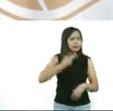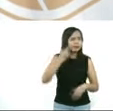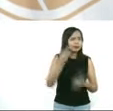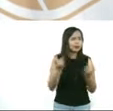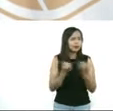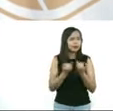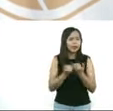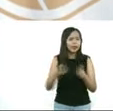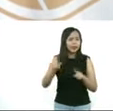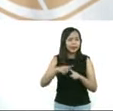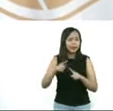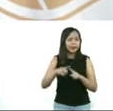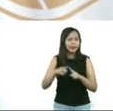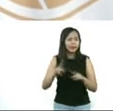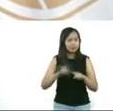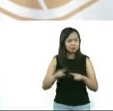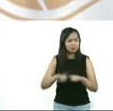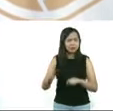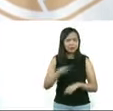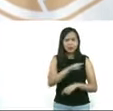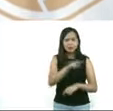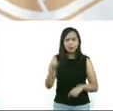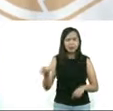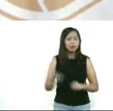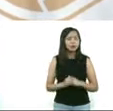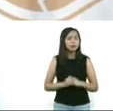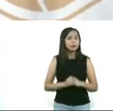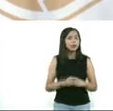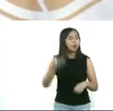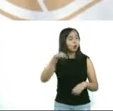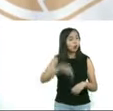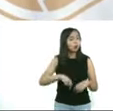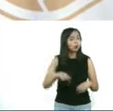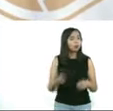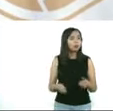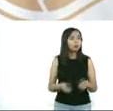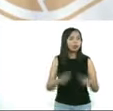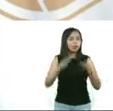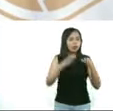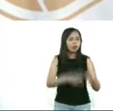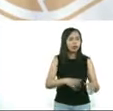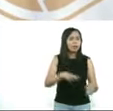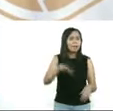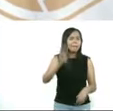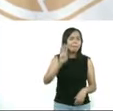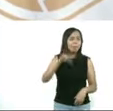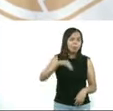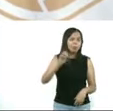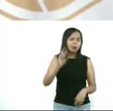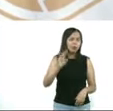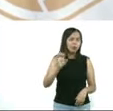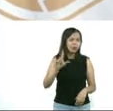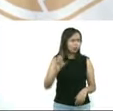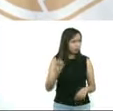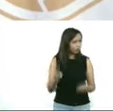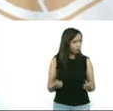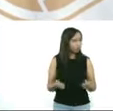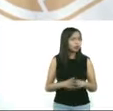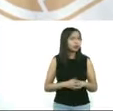tareas que corresponden a las diversas dependencias. Hoy se instala la base Morelos con las diversas dependencias